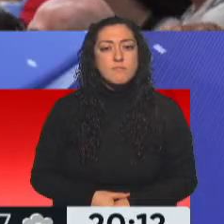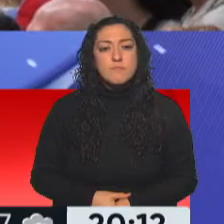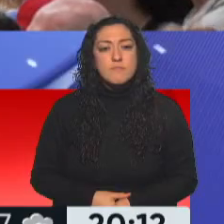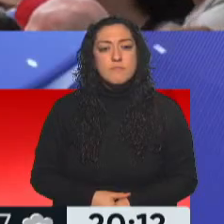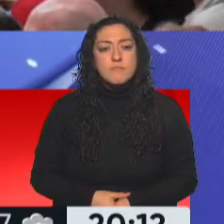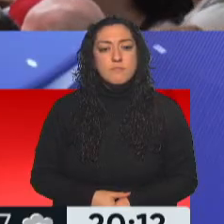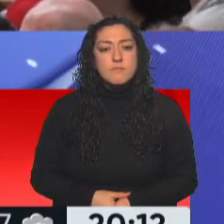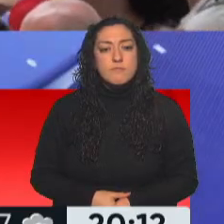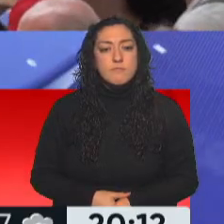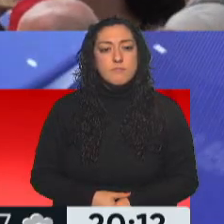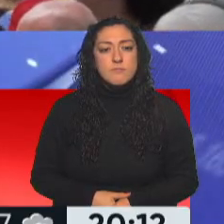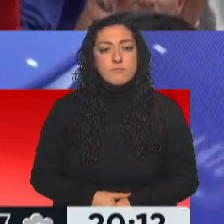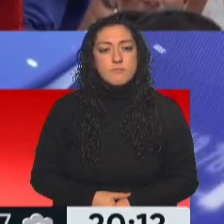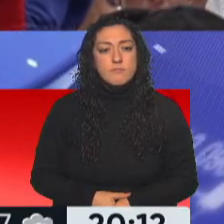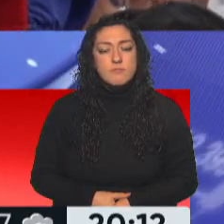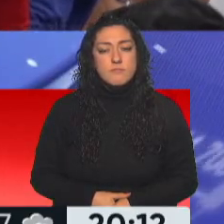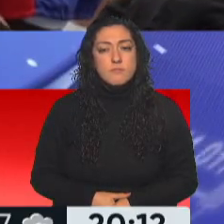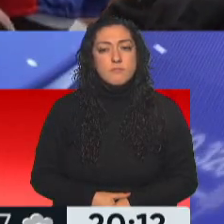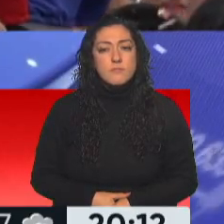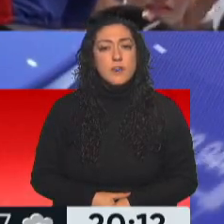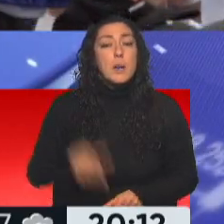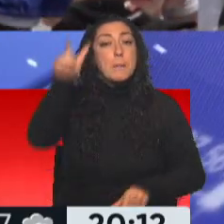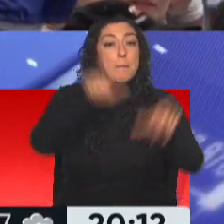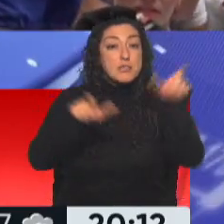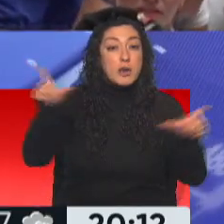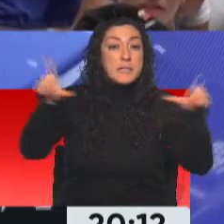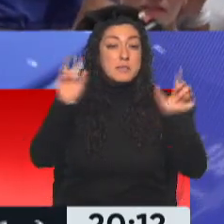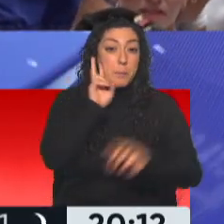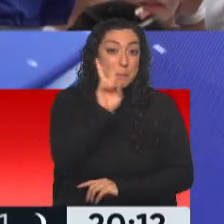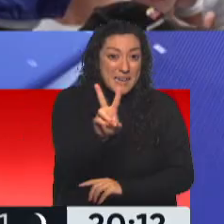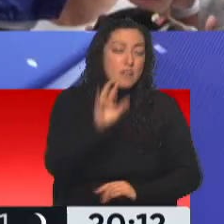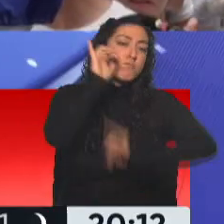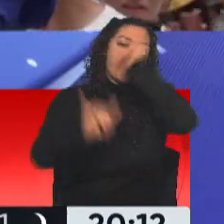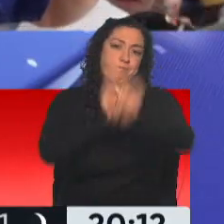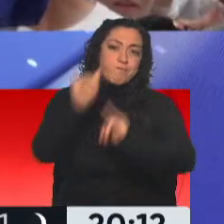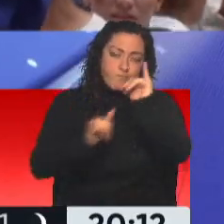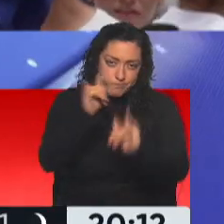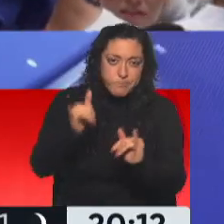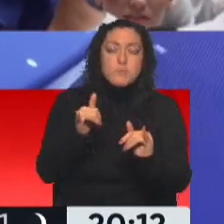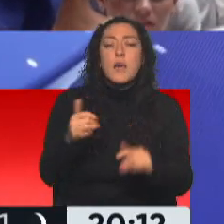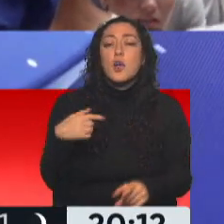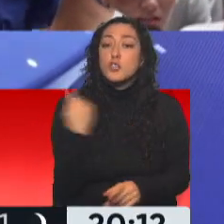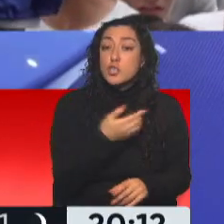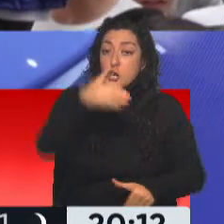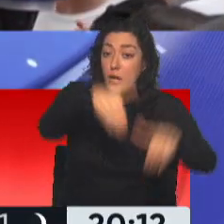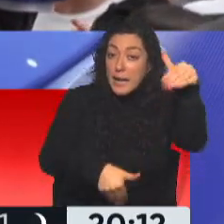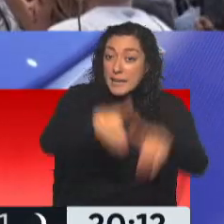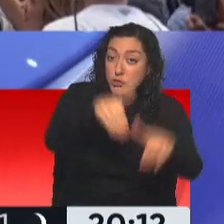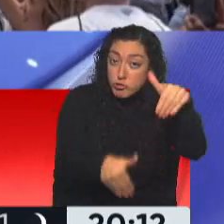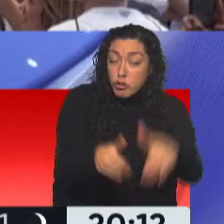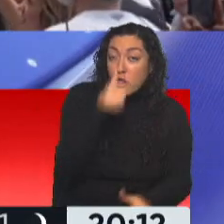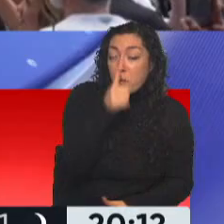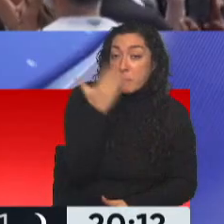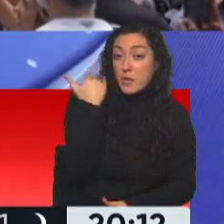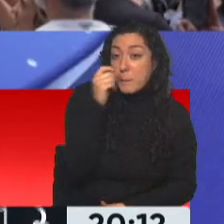Mira, para contarle a tu audiencia exactamente lo que ha pasado. Nosotros llegamos a una elección el día